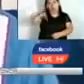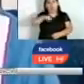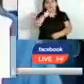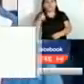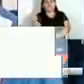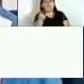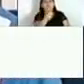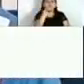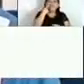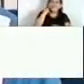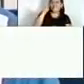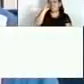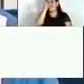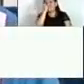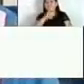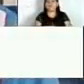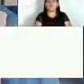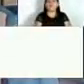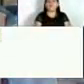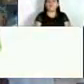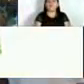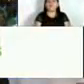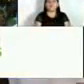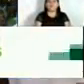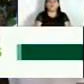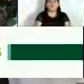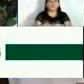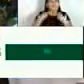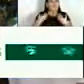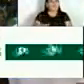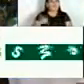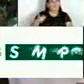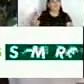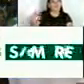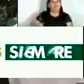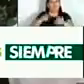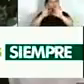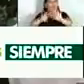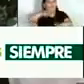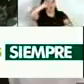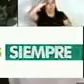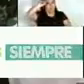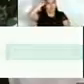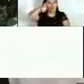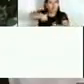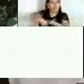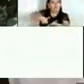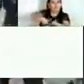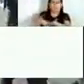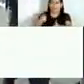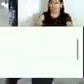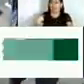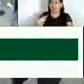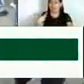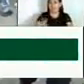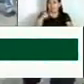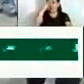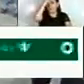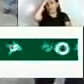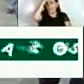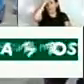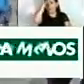por las piñatas, payasos y circo. Nosotros no hacemos eso. Tras 9 años de Ezequiel Mía en la municipalidad, el pasado domingo,